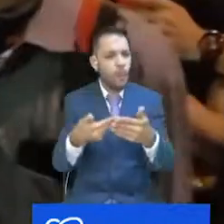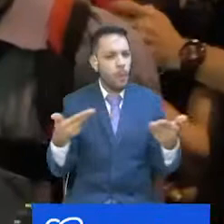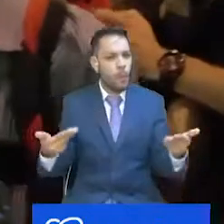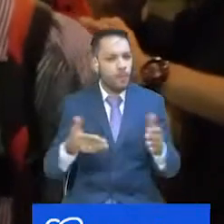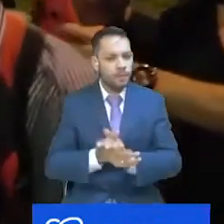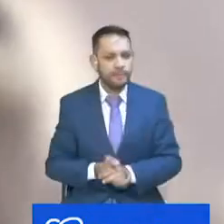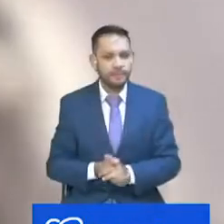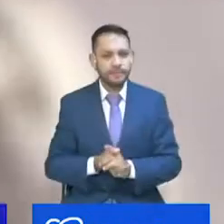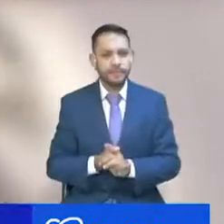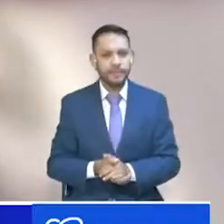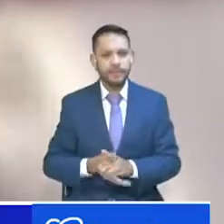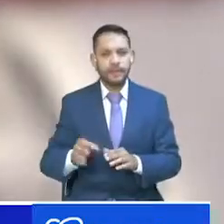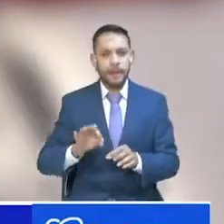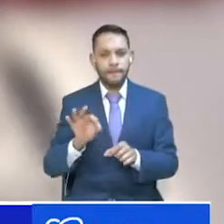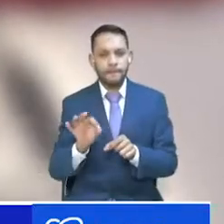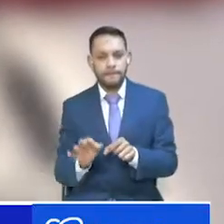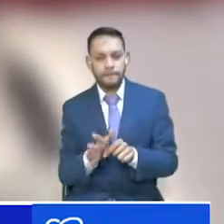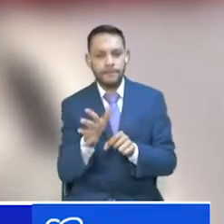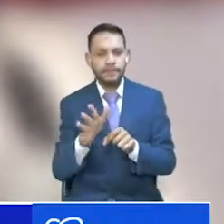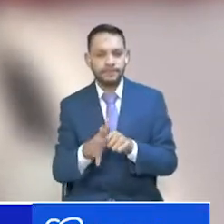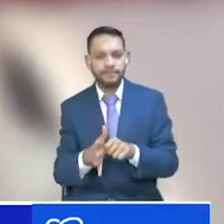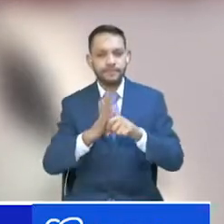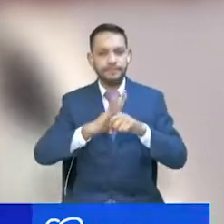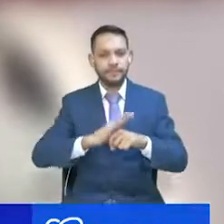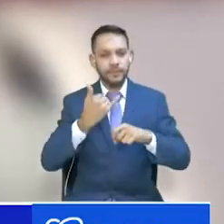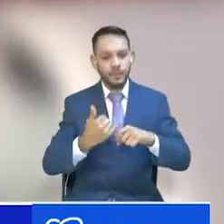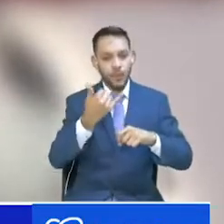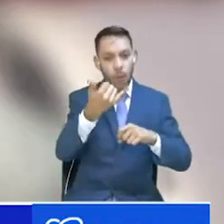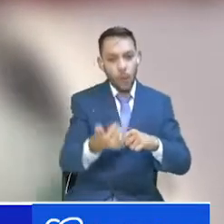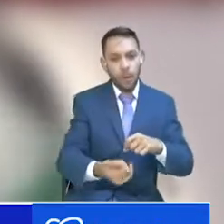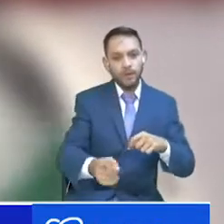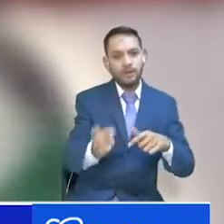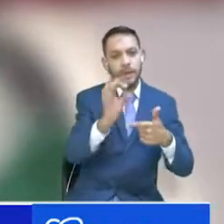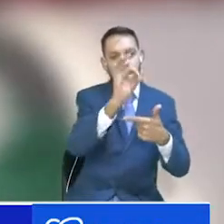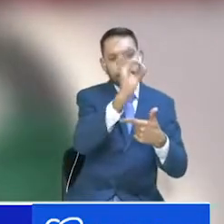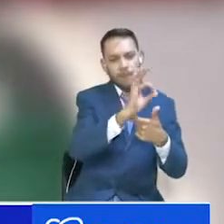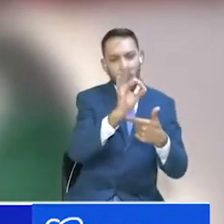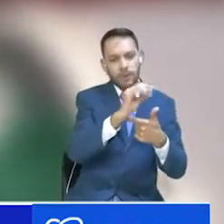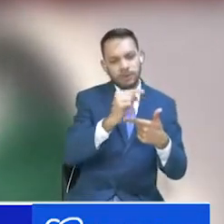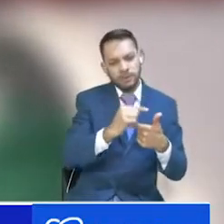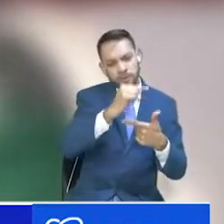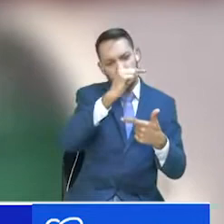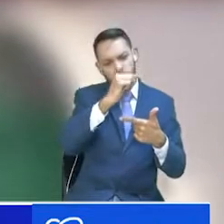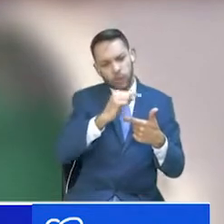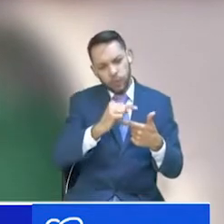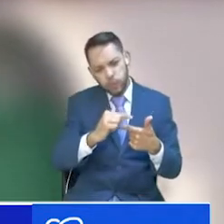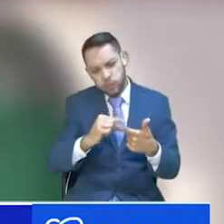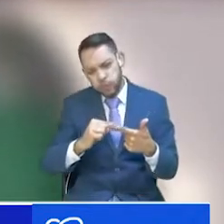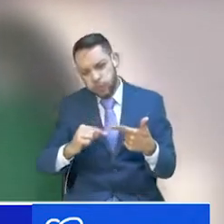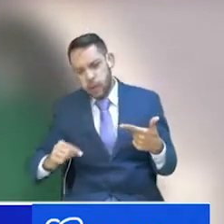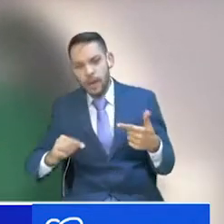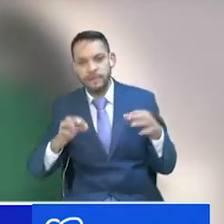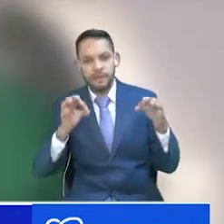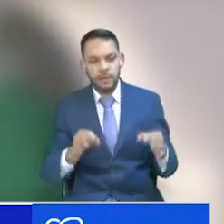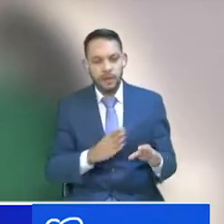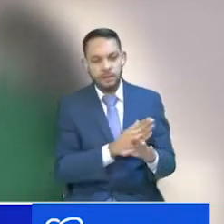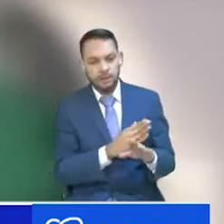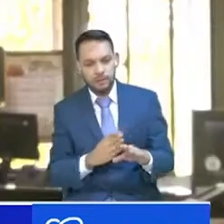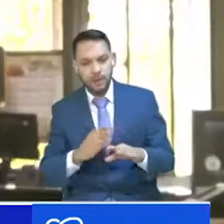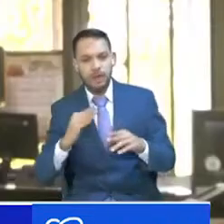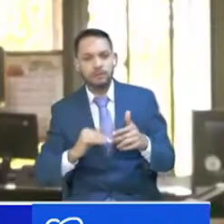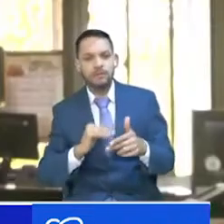la pandemia experimentó una marcada reducción en las cifras de contagios e incluso se espera que en los próximos meses ingresé a una nueva fase